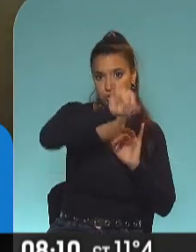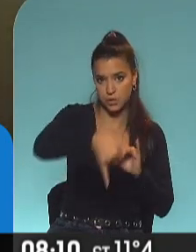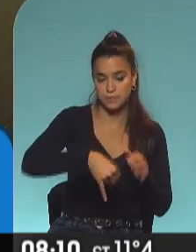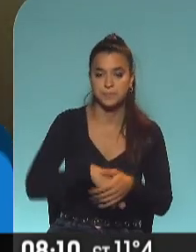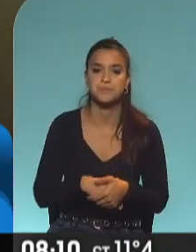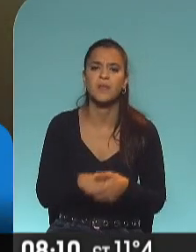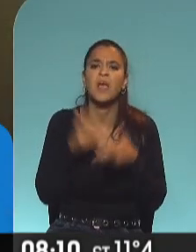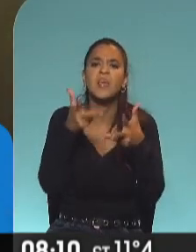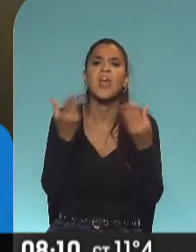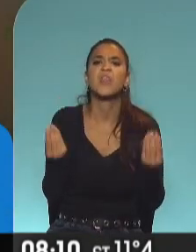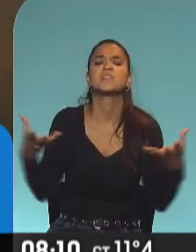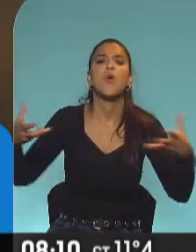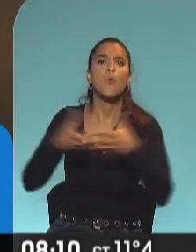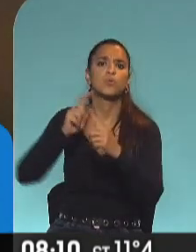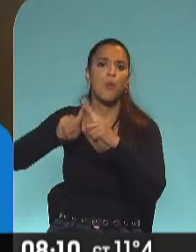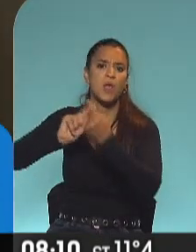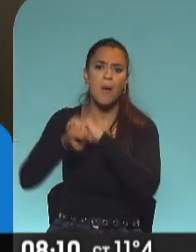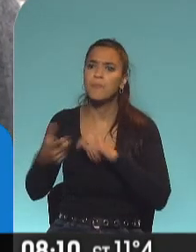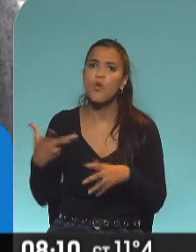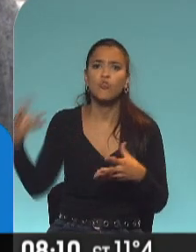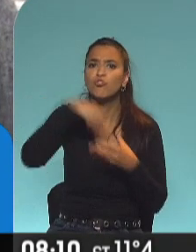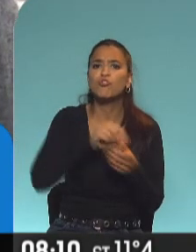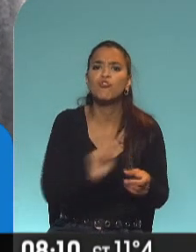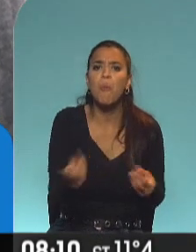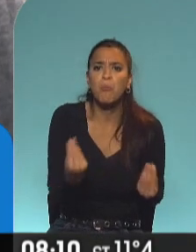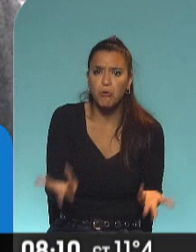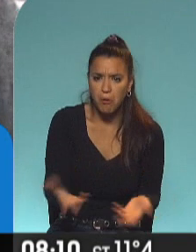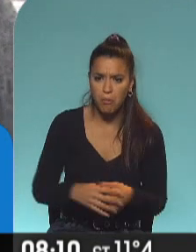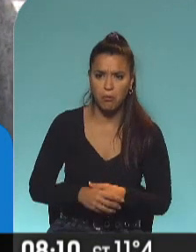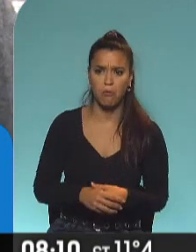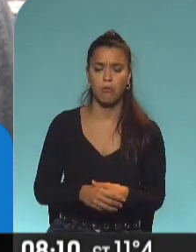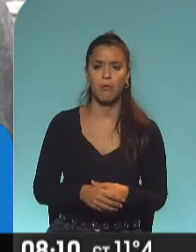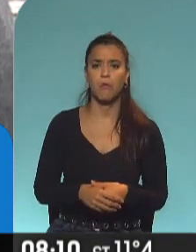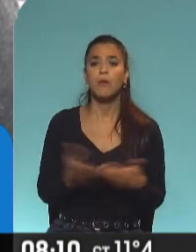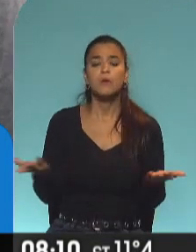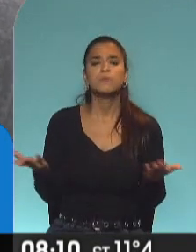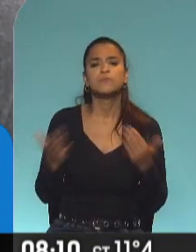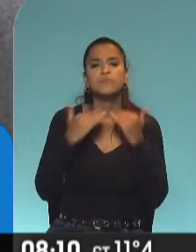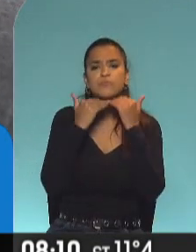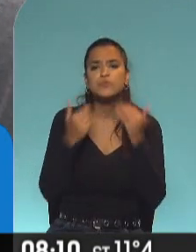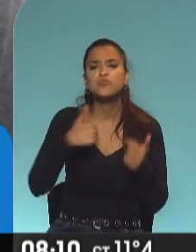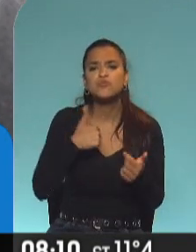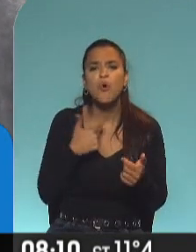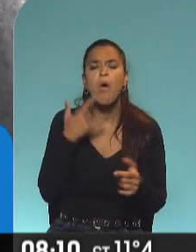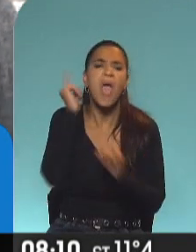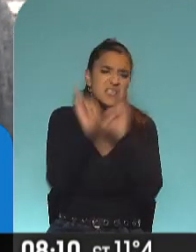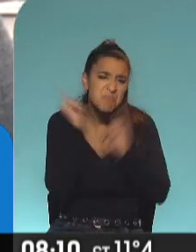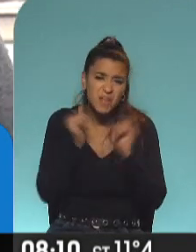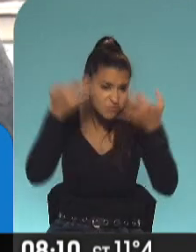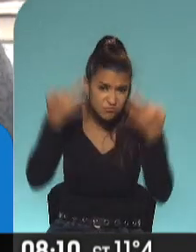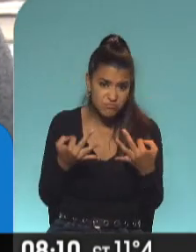que dice Juntos por el Cambio por el cual no adhiera a este proyecto? No, yo no han dado una